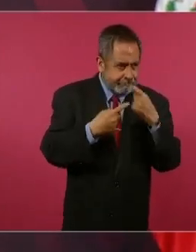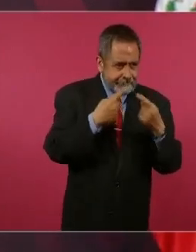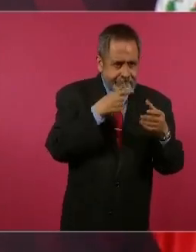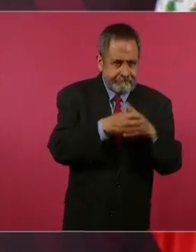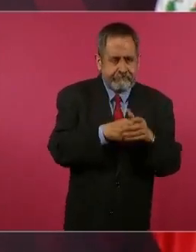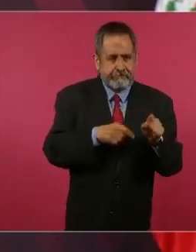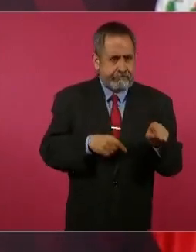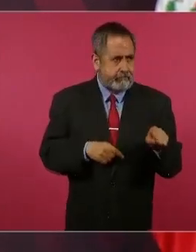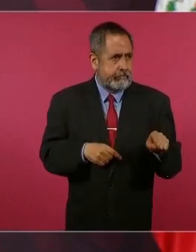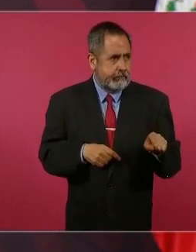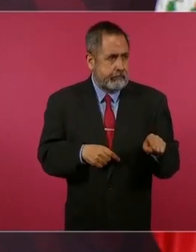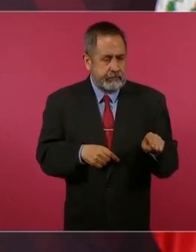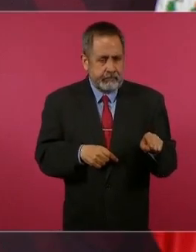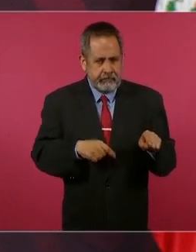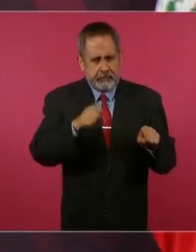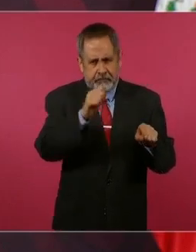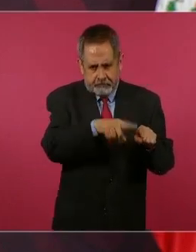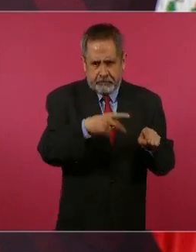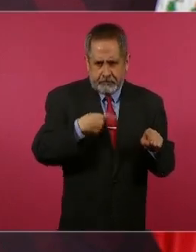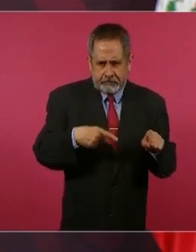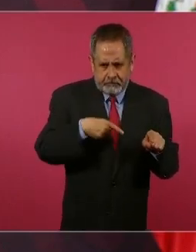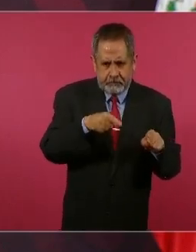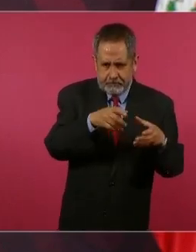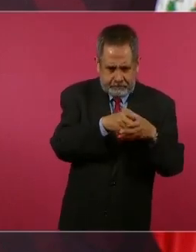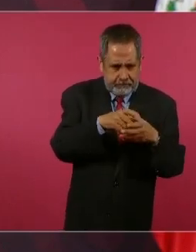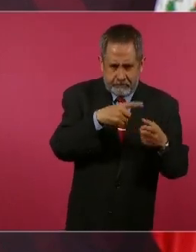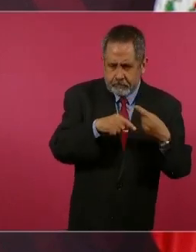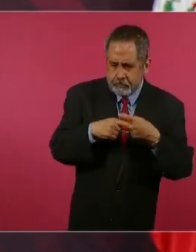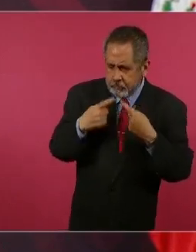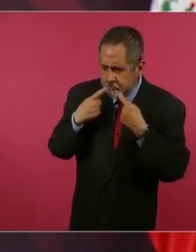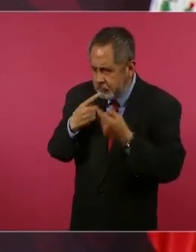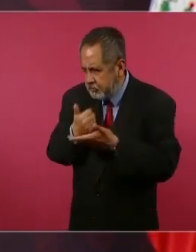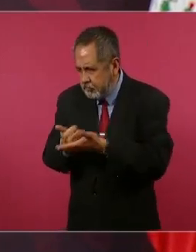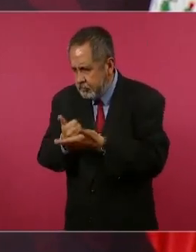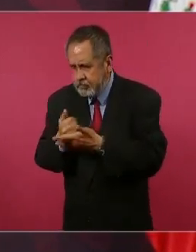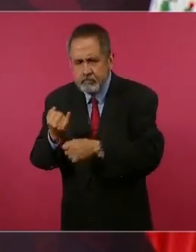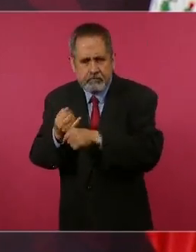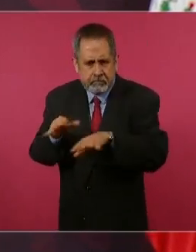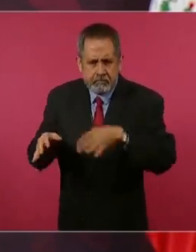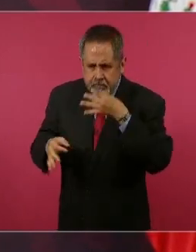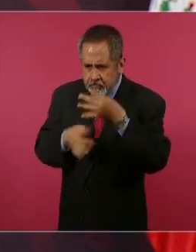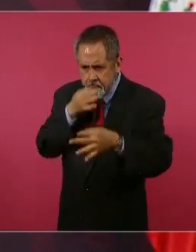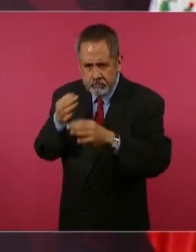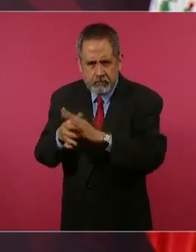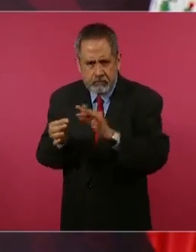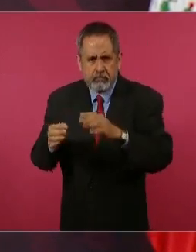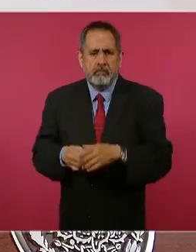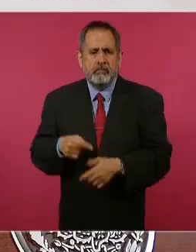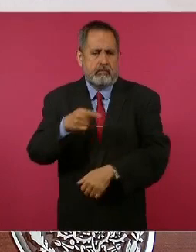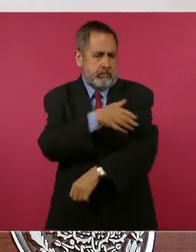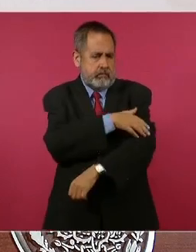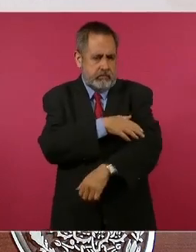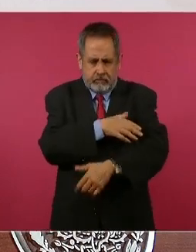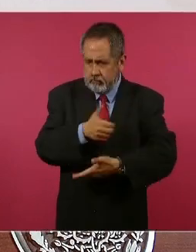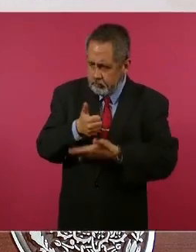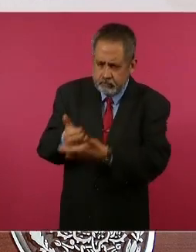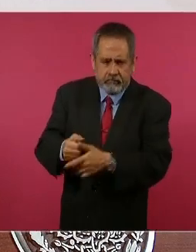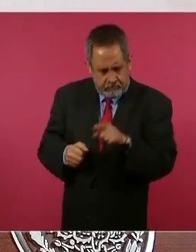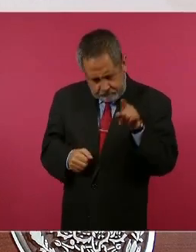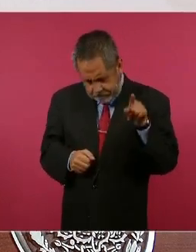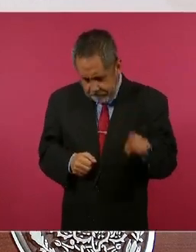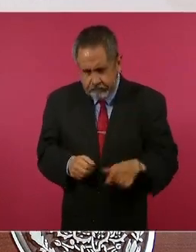de la misma gente y están los servidores de la nación